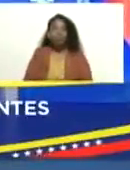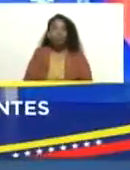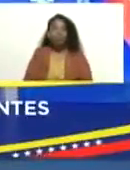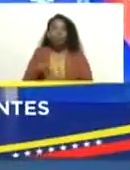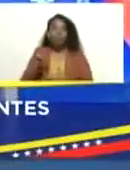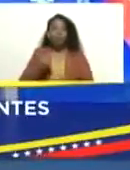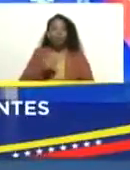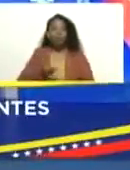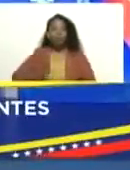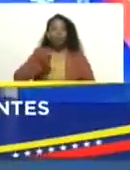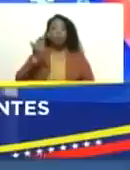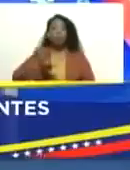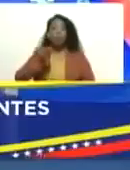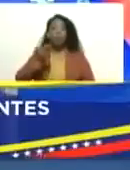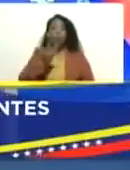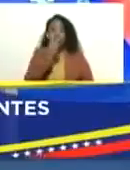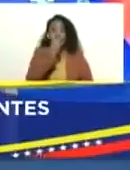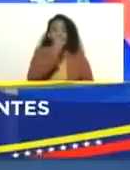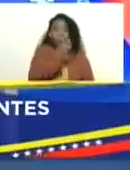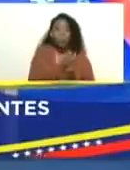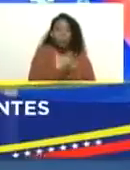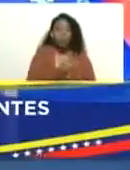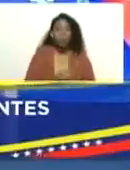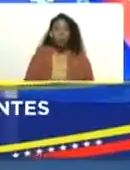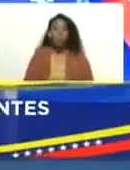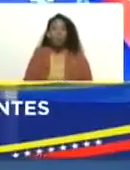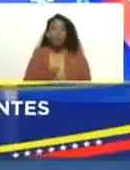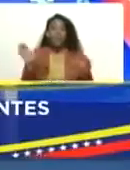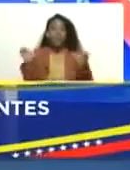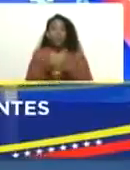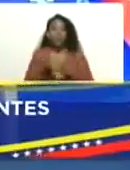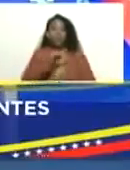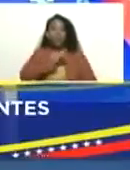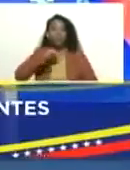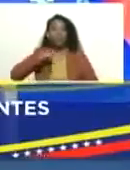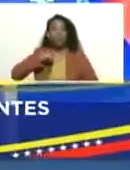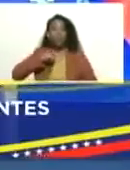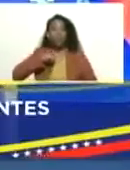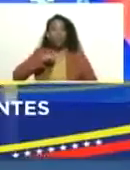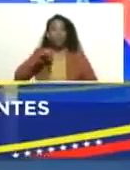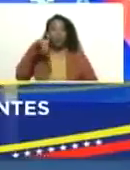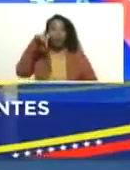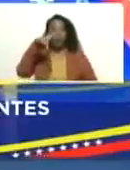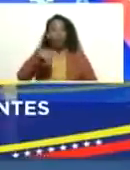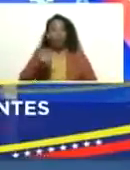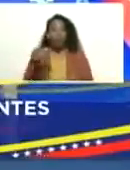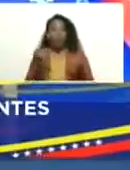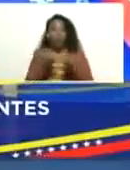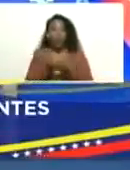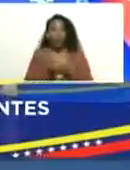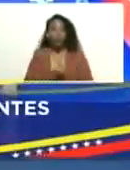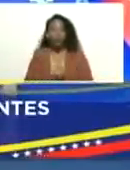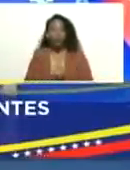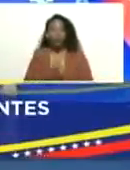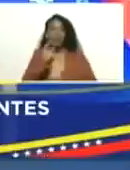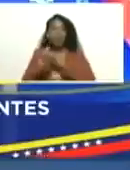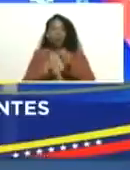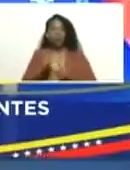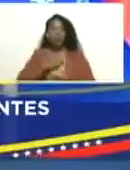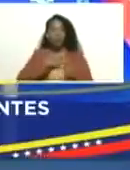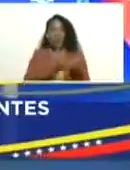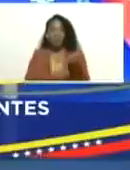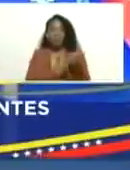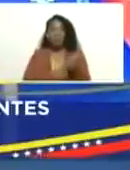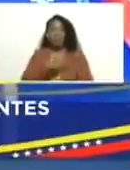productiva visita, y también la reunión privada que hemos tenido el día de hoy antes de esta reunión que sostuvimos con mi hermano